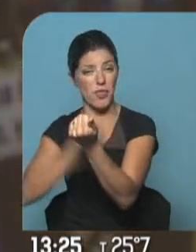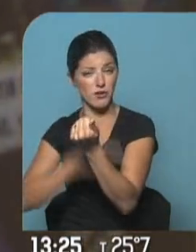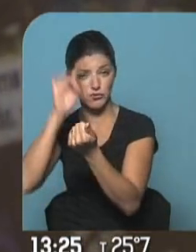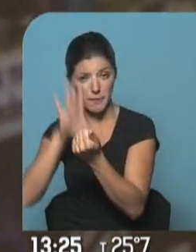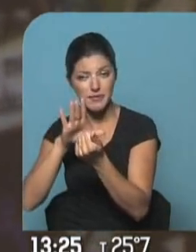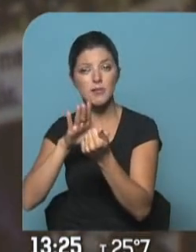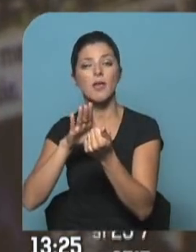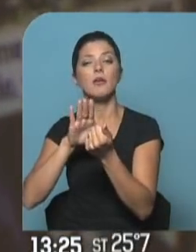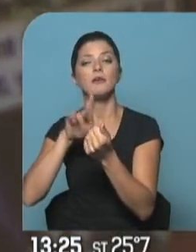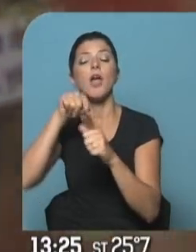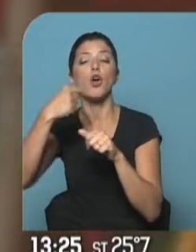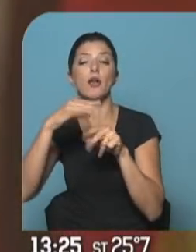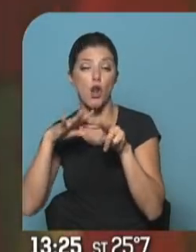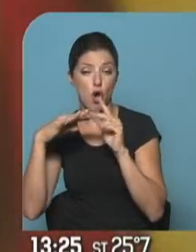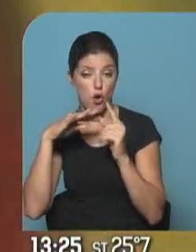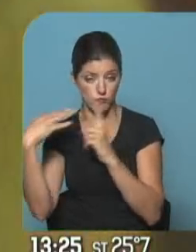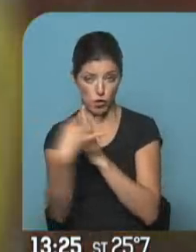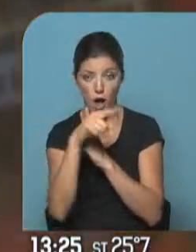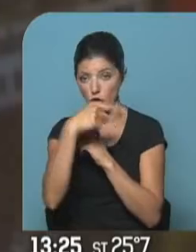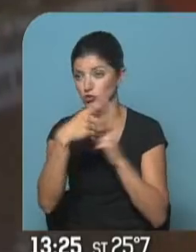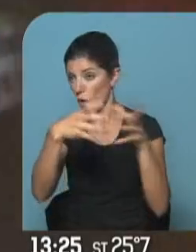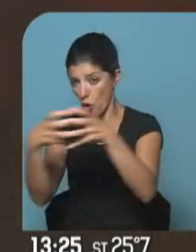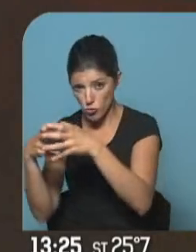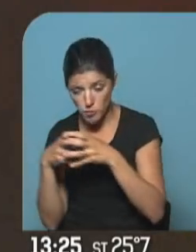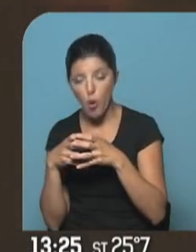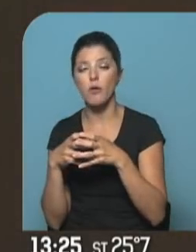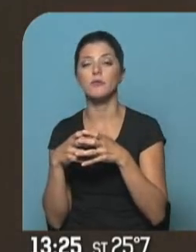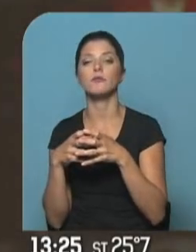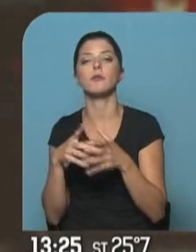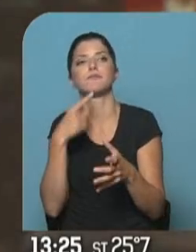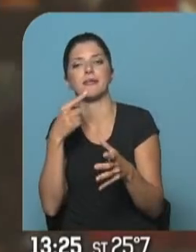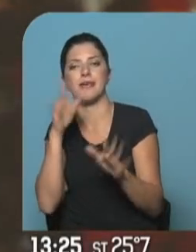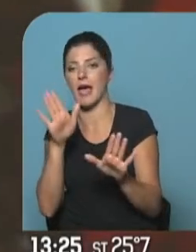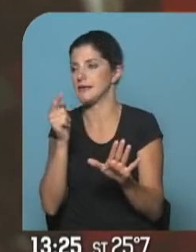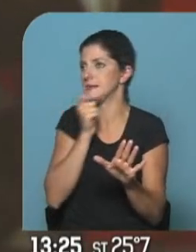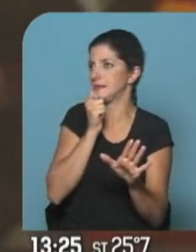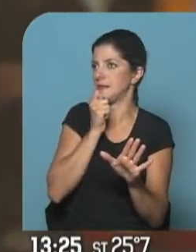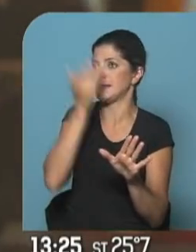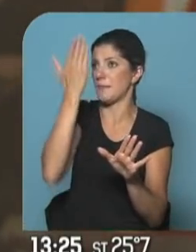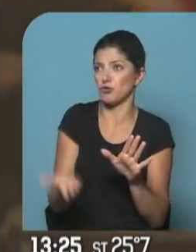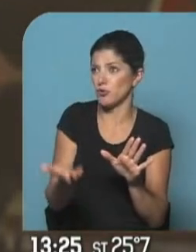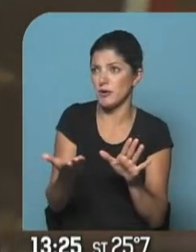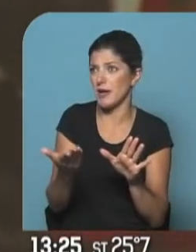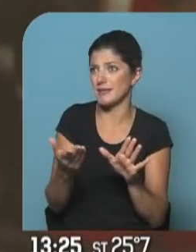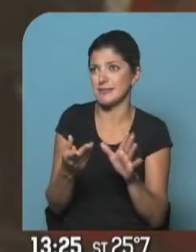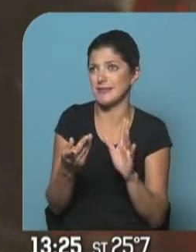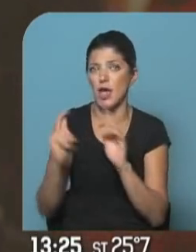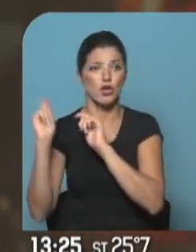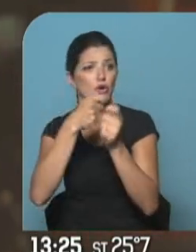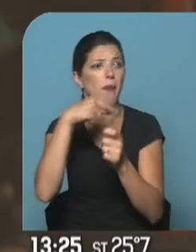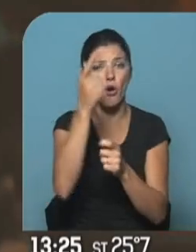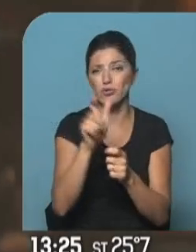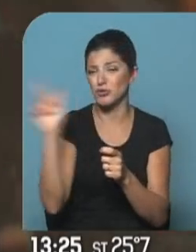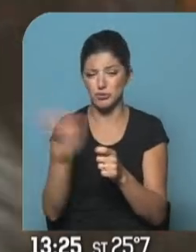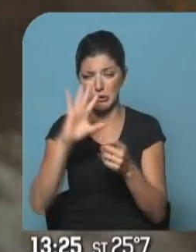grupos diferentes, en el caso de Bolivia, los movimientos sociales o lo que fuere, diciendo, sin este señor todo esto se puede destruir, o como mencionábamos antes